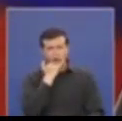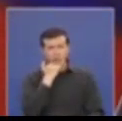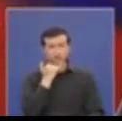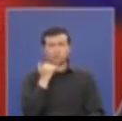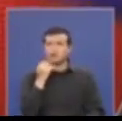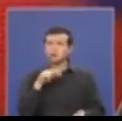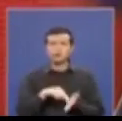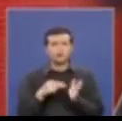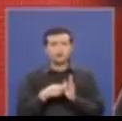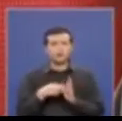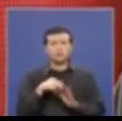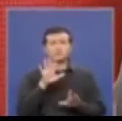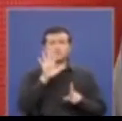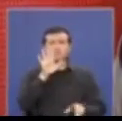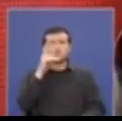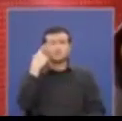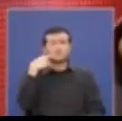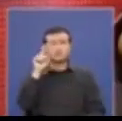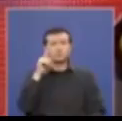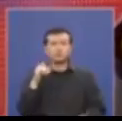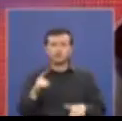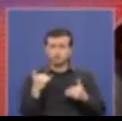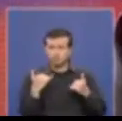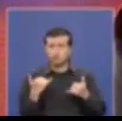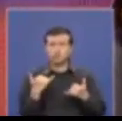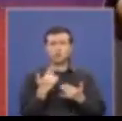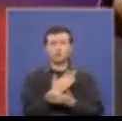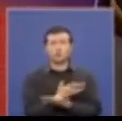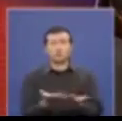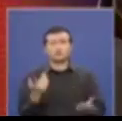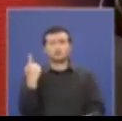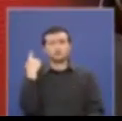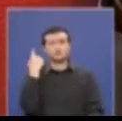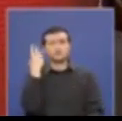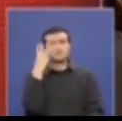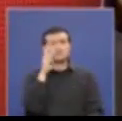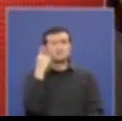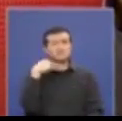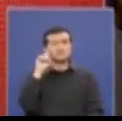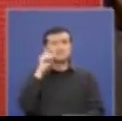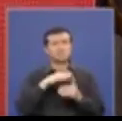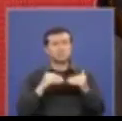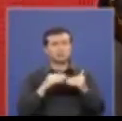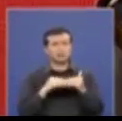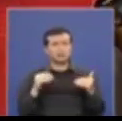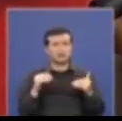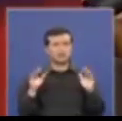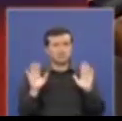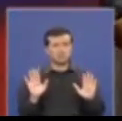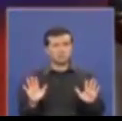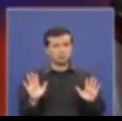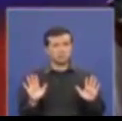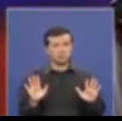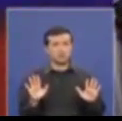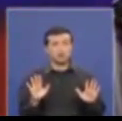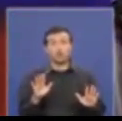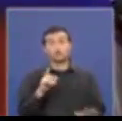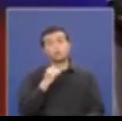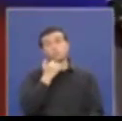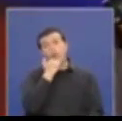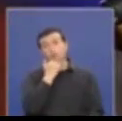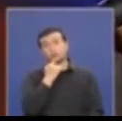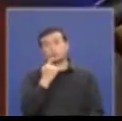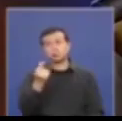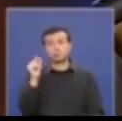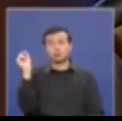¿Qué sobreprecio? Si lo compramos a 5 millones y pico, ahora valen 16 millones esos helicópteros. Los 2 últimos. No, entonces la trampa está en que